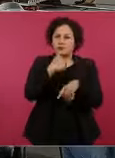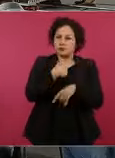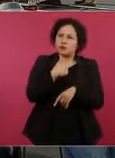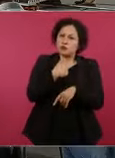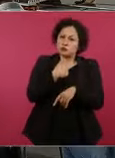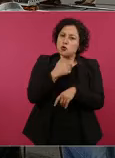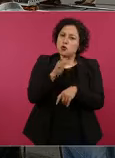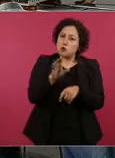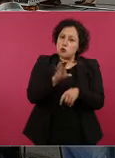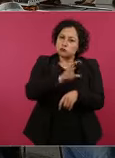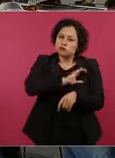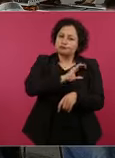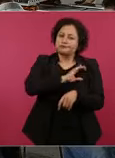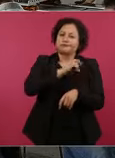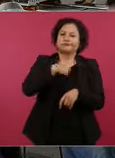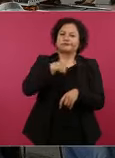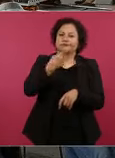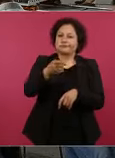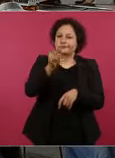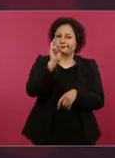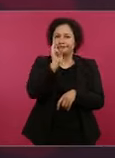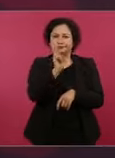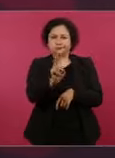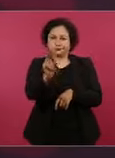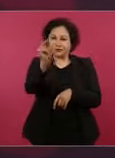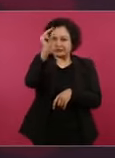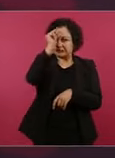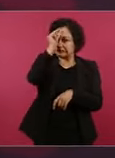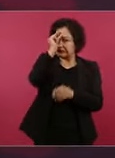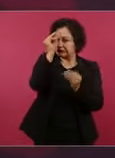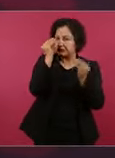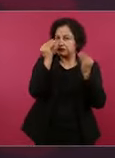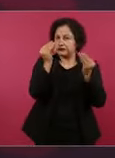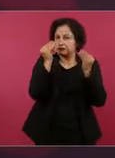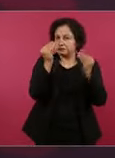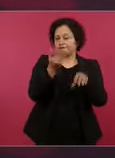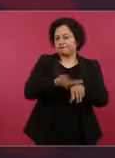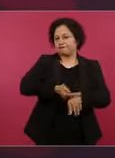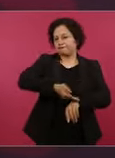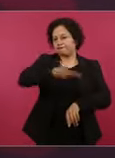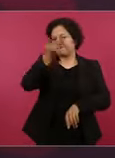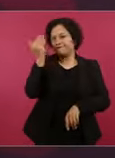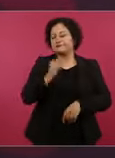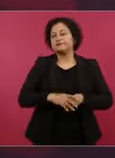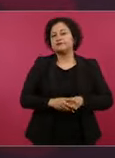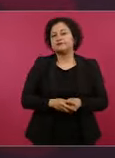muy inteligente. Se va a investigar. Es una mujer